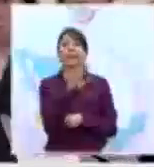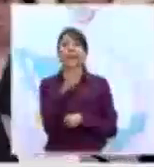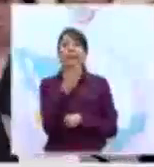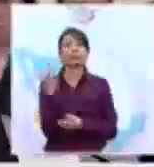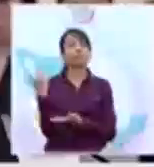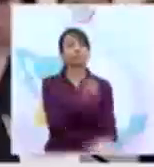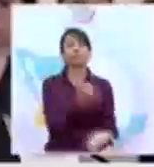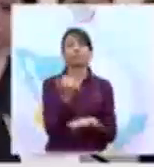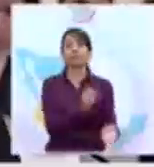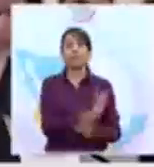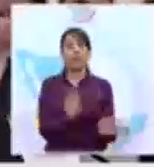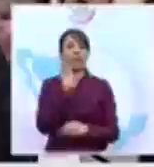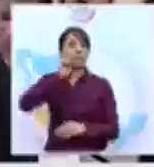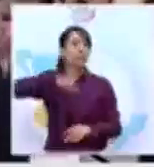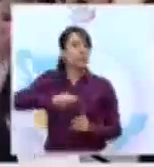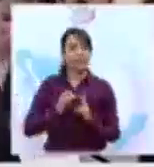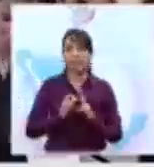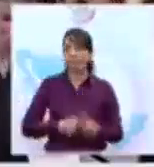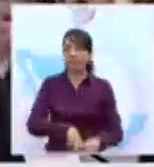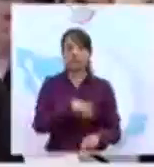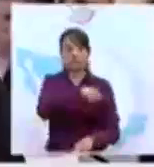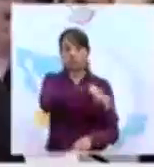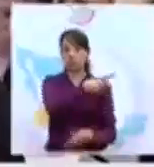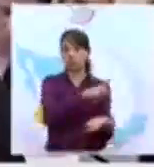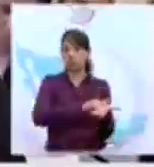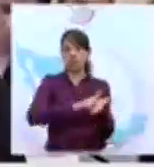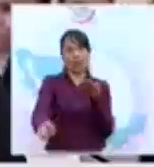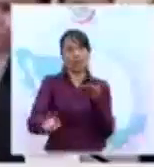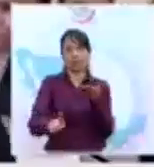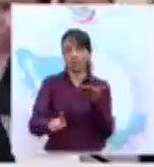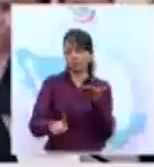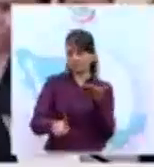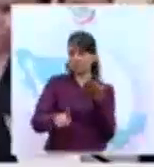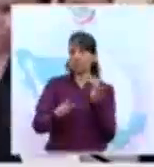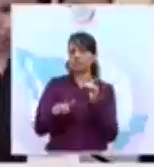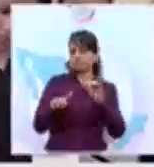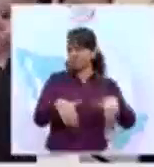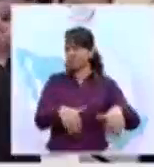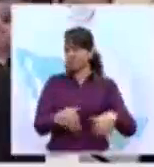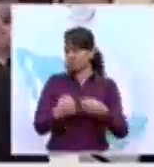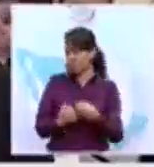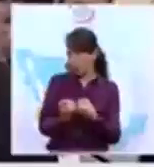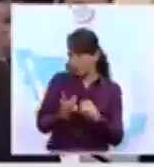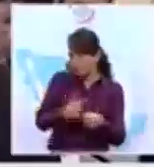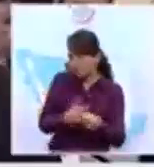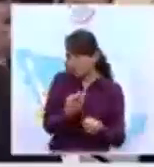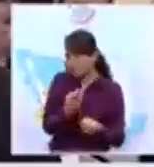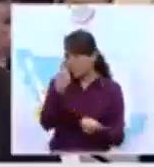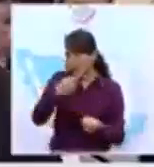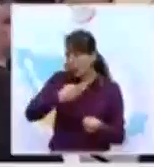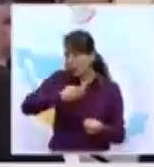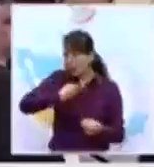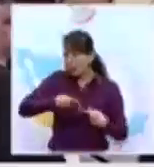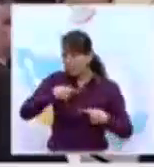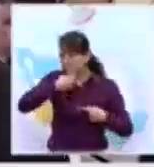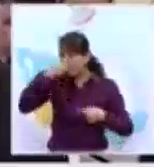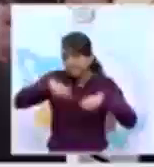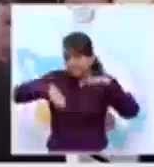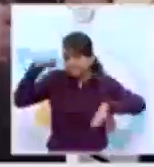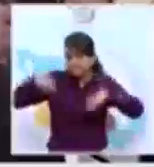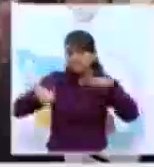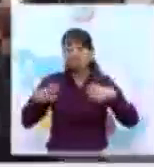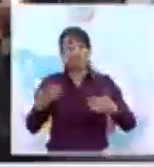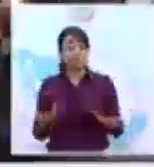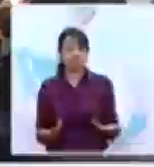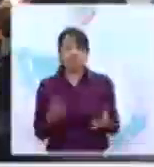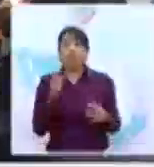tenemos ese acceso al derecho a la seguridad social, ¿no? De la población adulta. O también el derecho